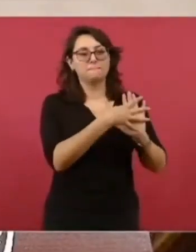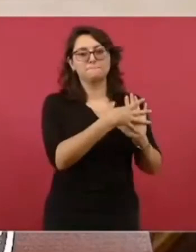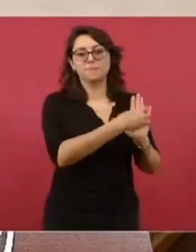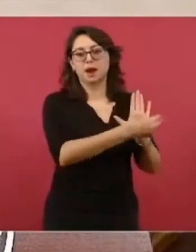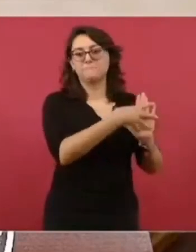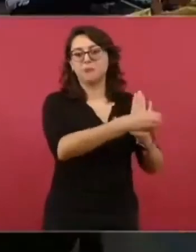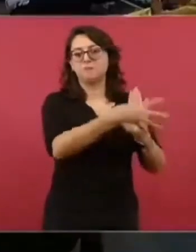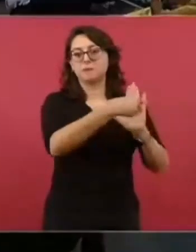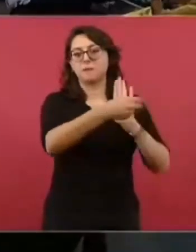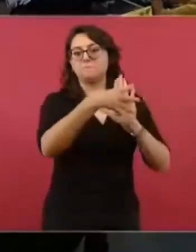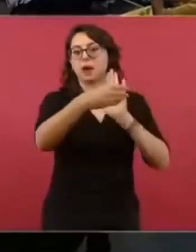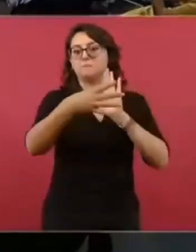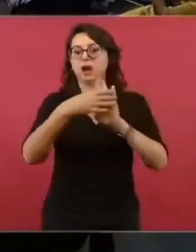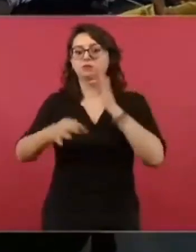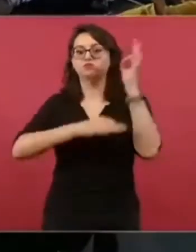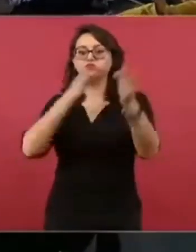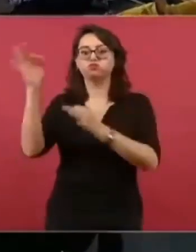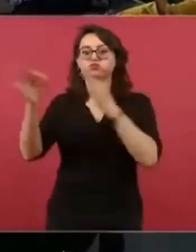O sea,